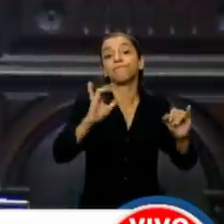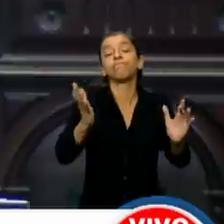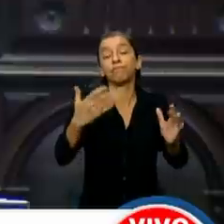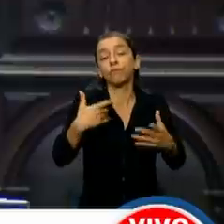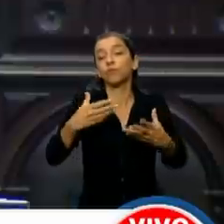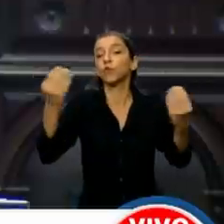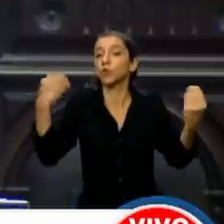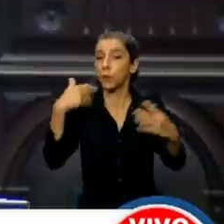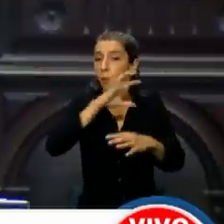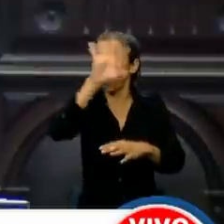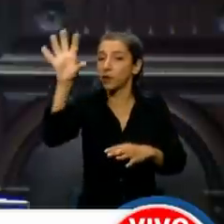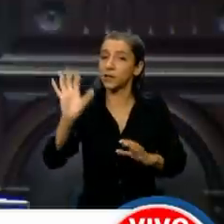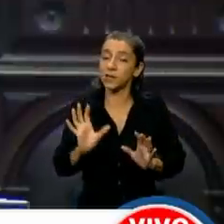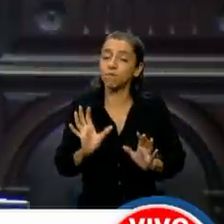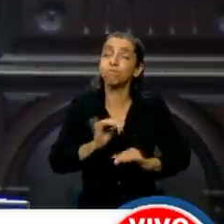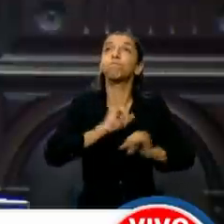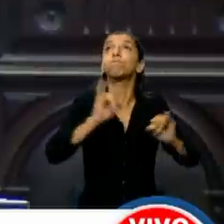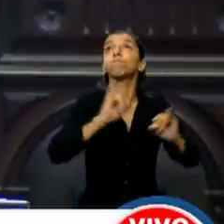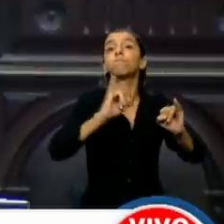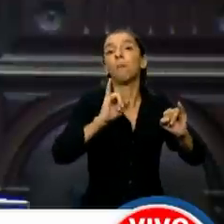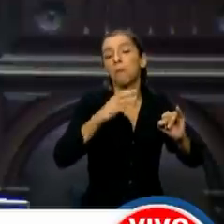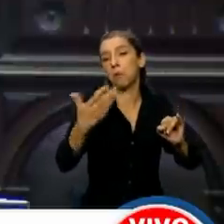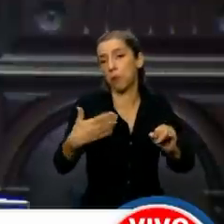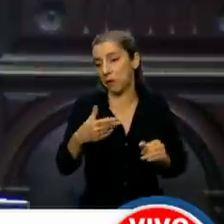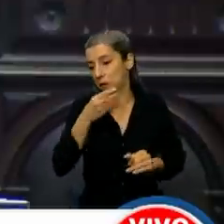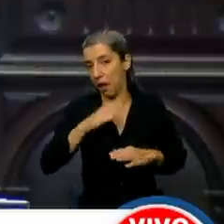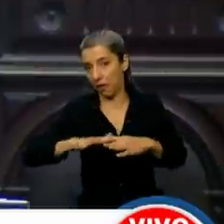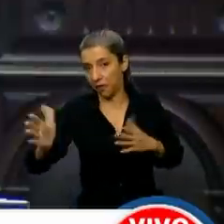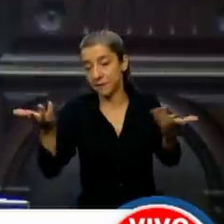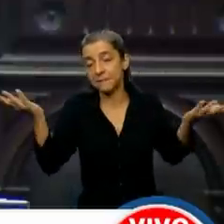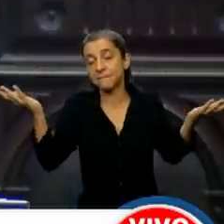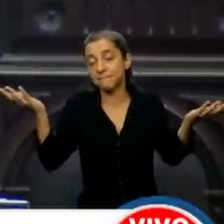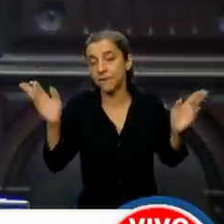en distintos también lugares de nuestra argentina